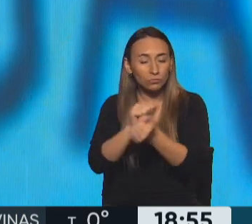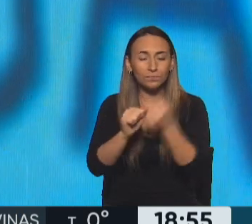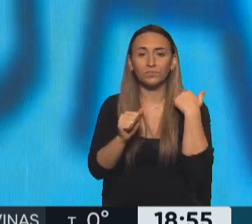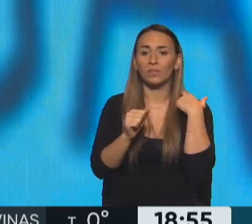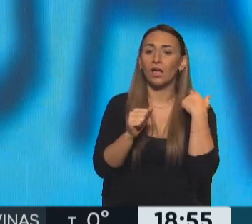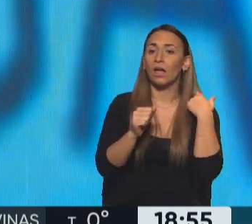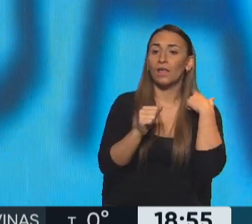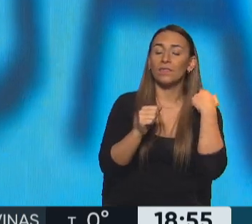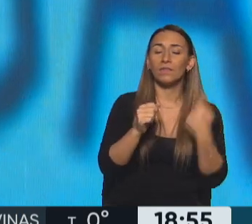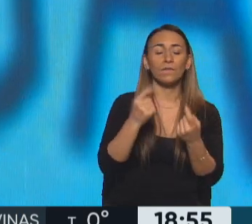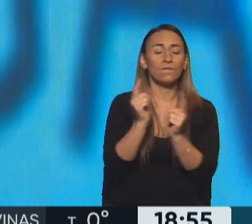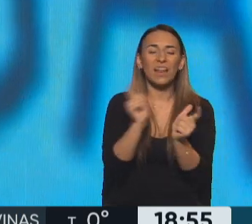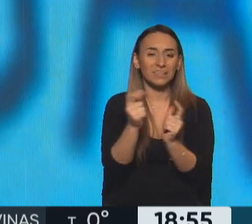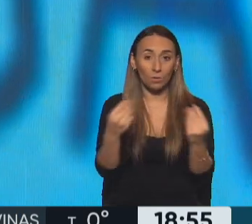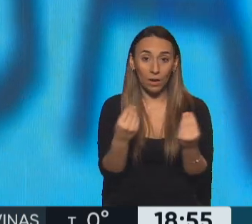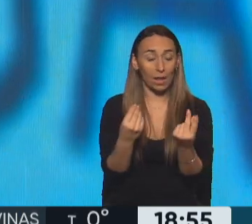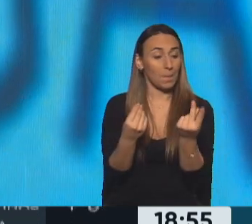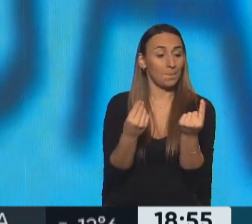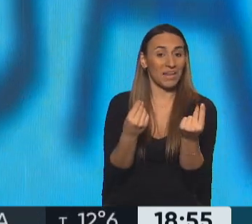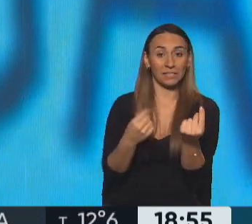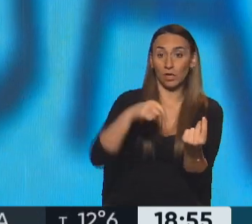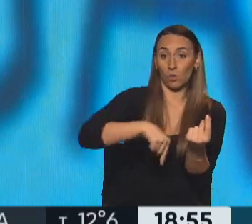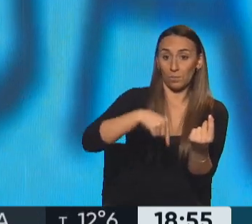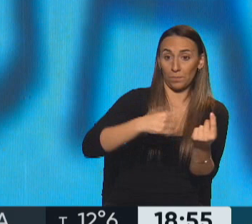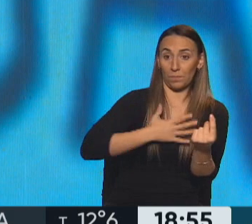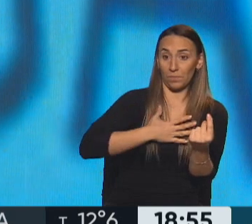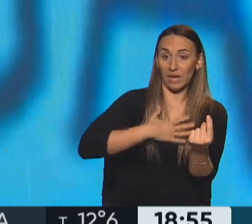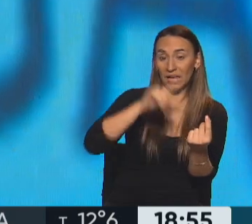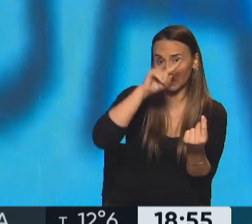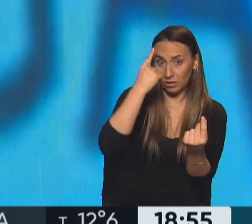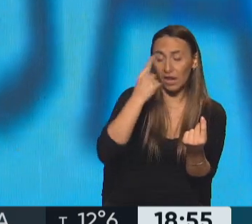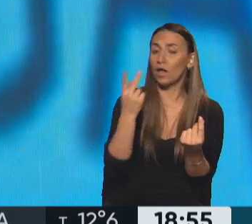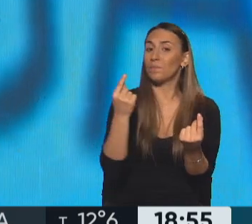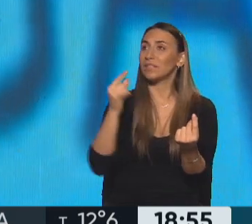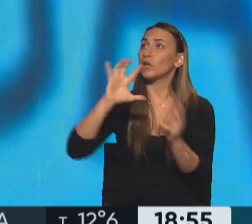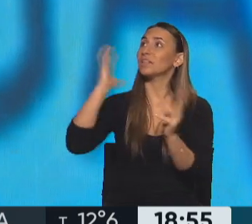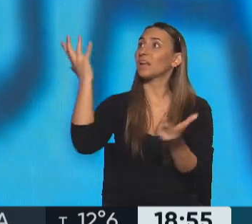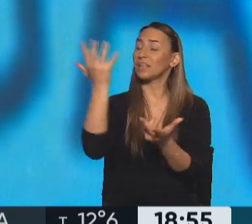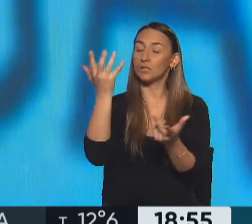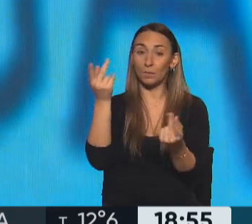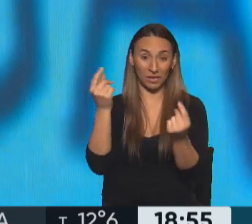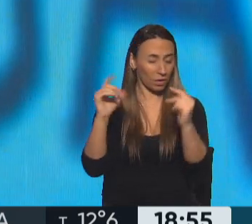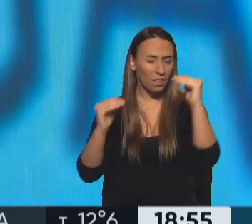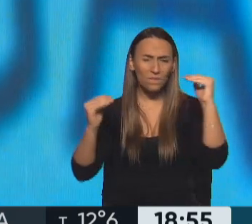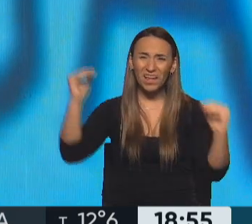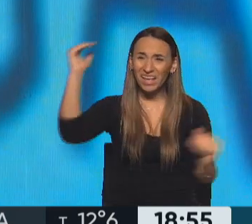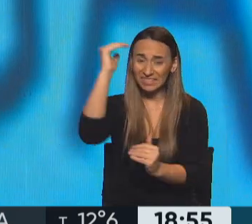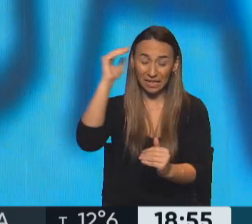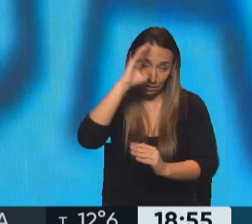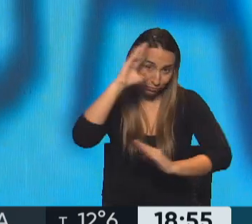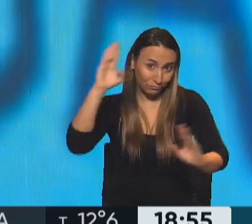diferencia, en la brecha que hay entre el precio local, sí, del combustible y el precio internacional. Es tan alta, pese a que, a